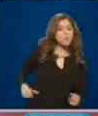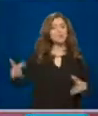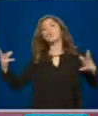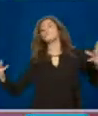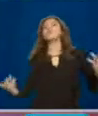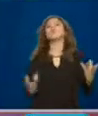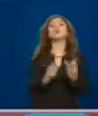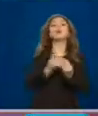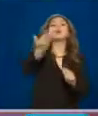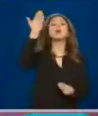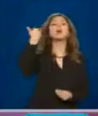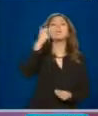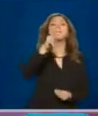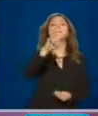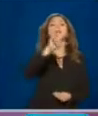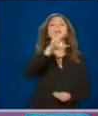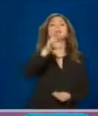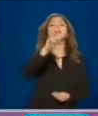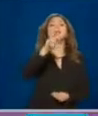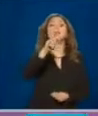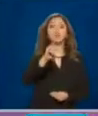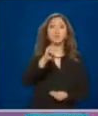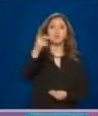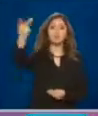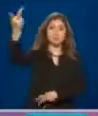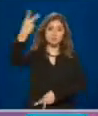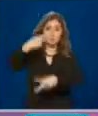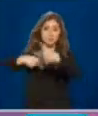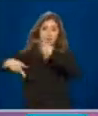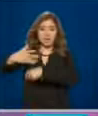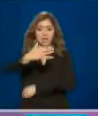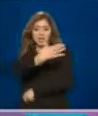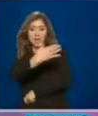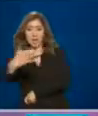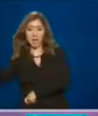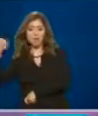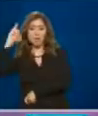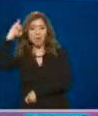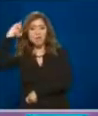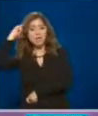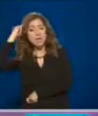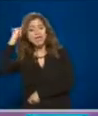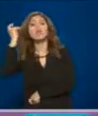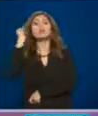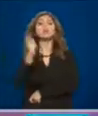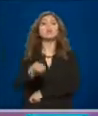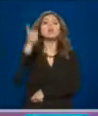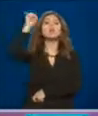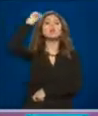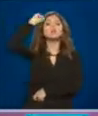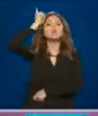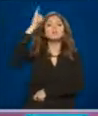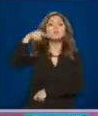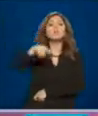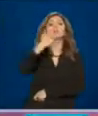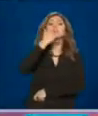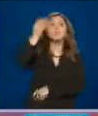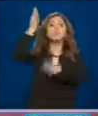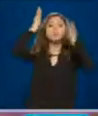virreinato. Y venían los campesinos indígenas con sus mulitas y sus niños